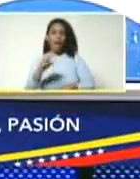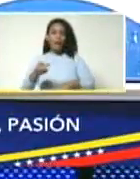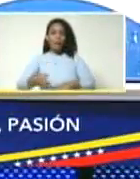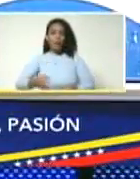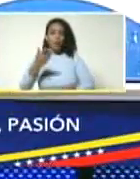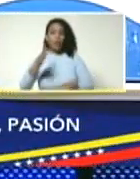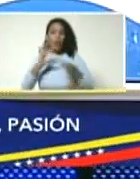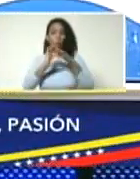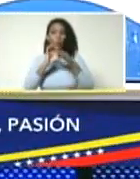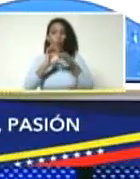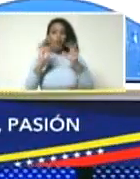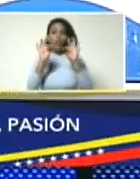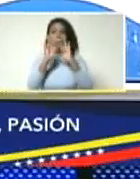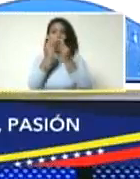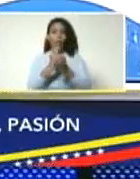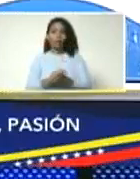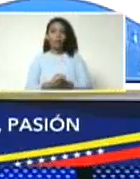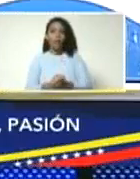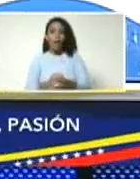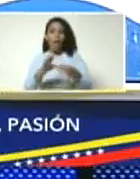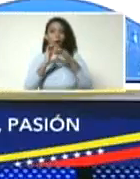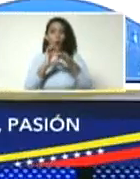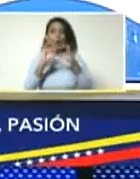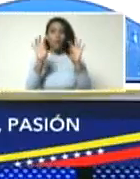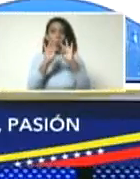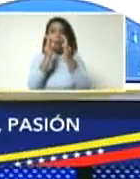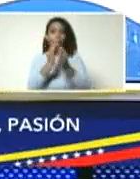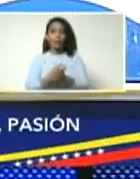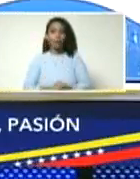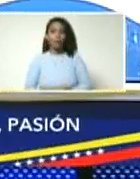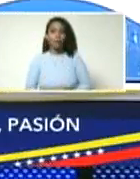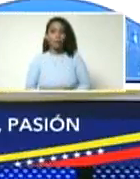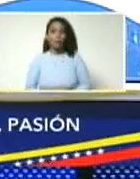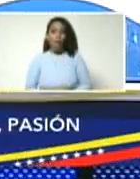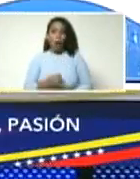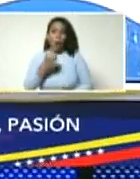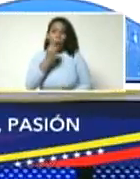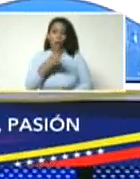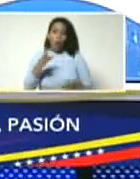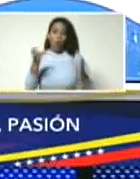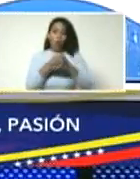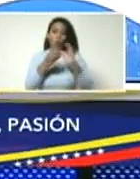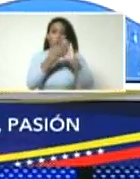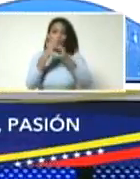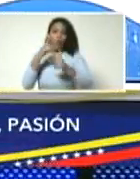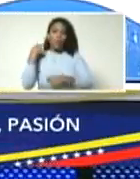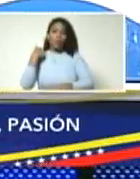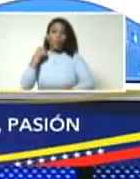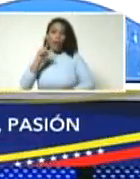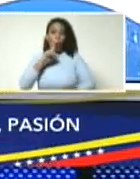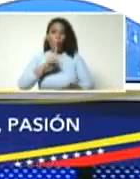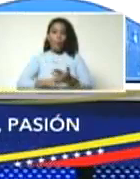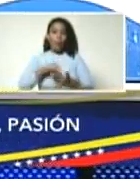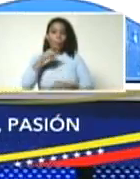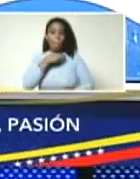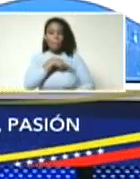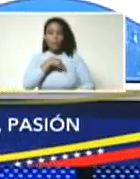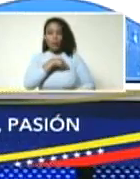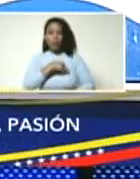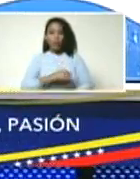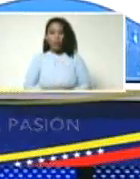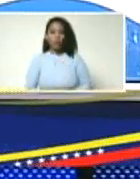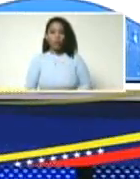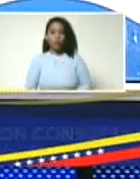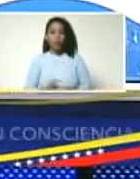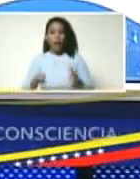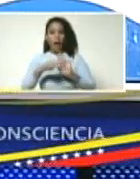importantes, la unión familiar, la unión familiar. Bueno, las bricomiles tienen que cumplir su misión.